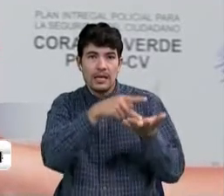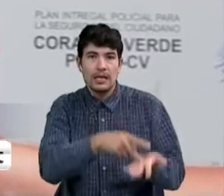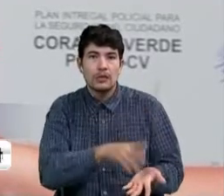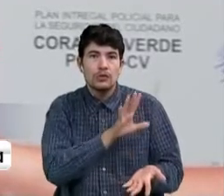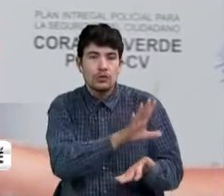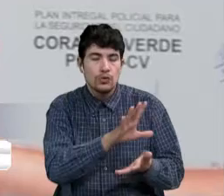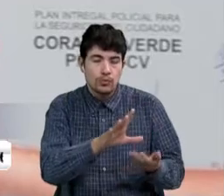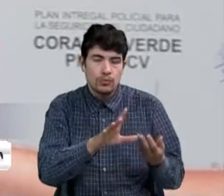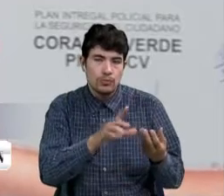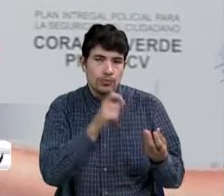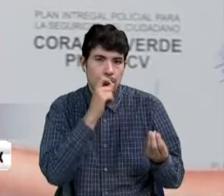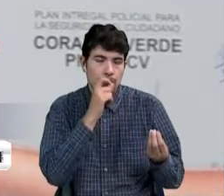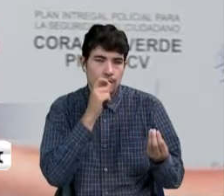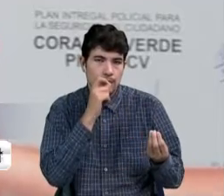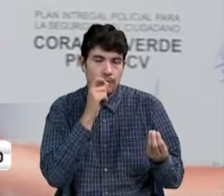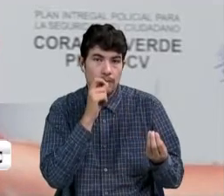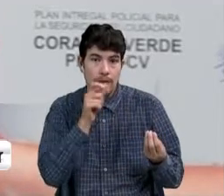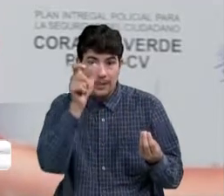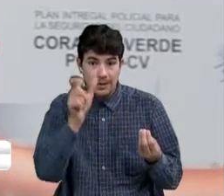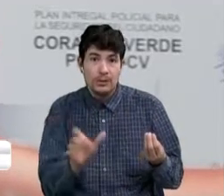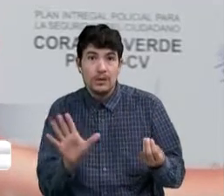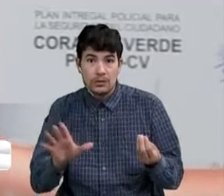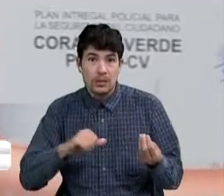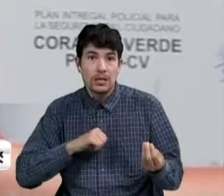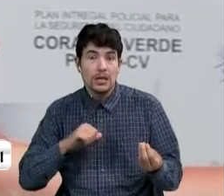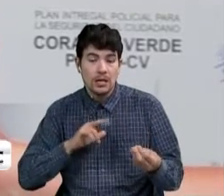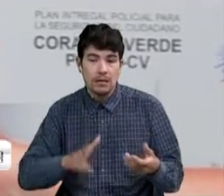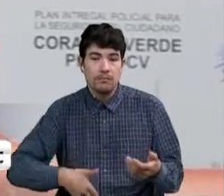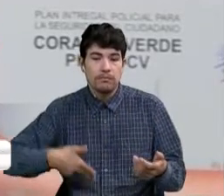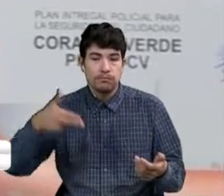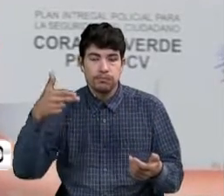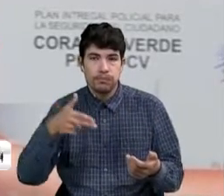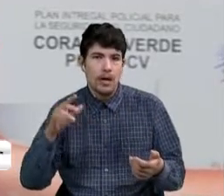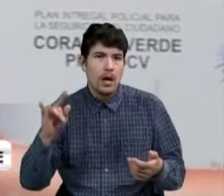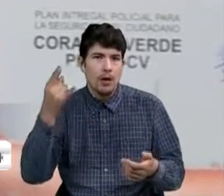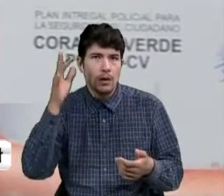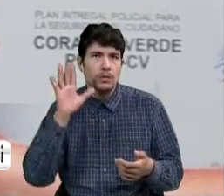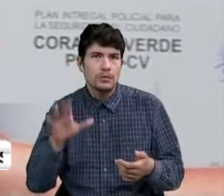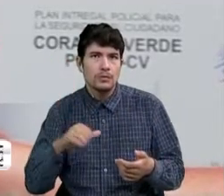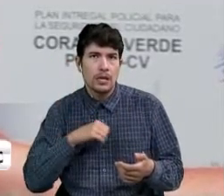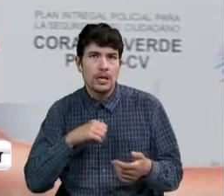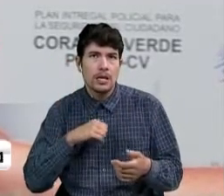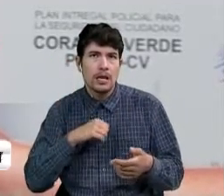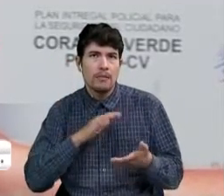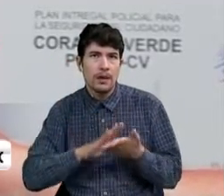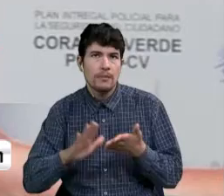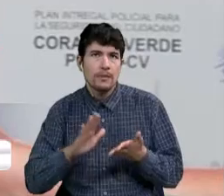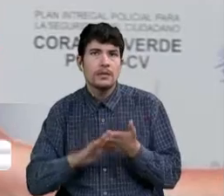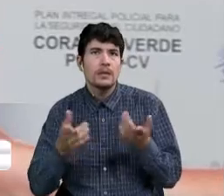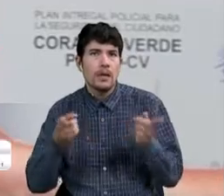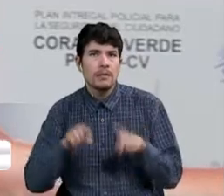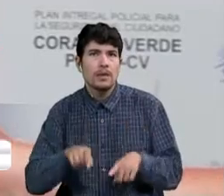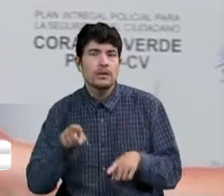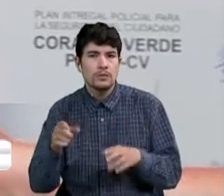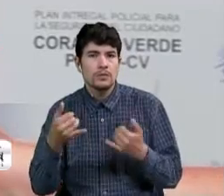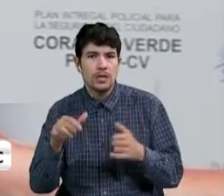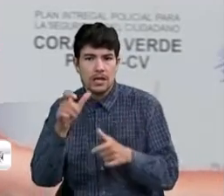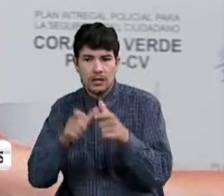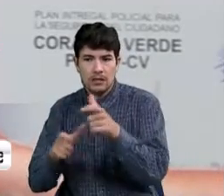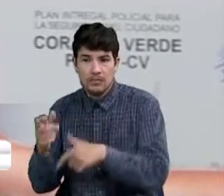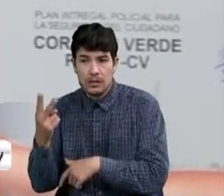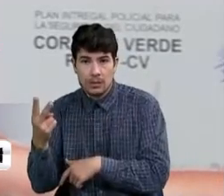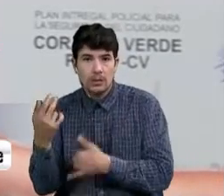marihuana además una de las personas porta un arma de fuego aunque ésta tenía permiso es puesto a disposición las dos personas